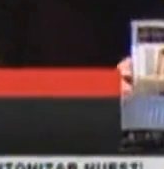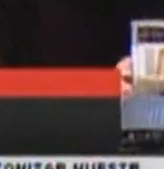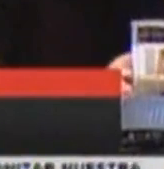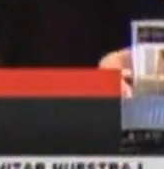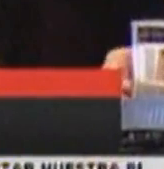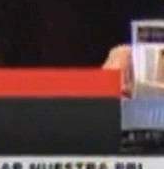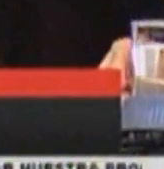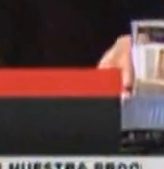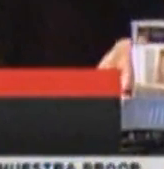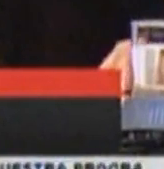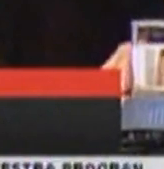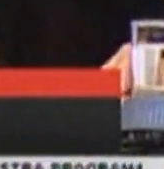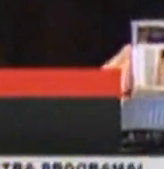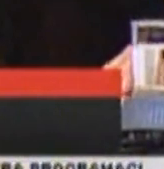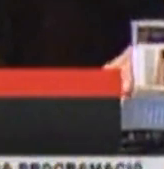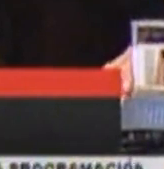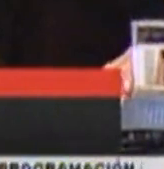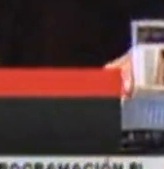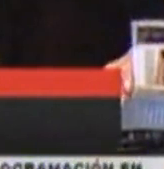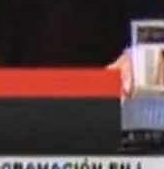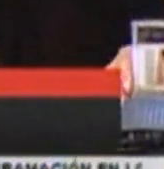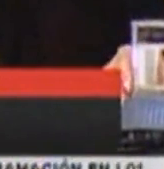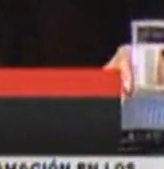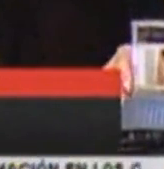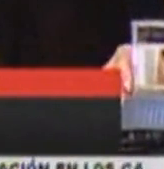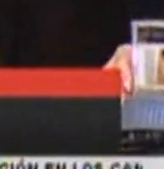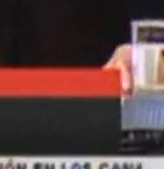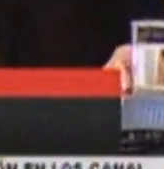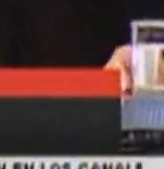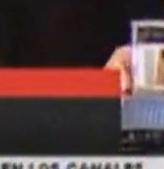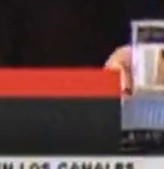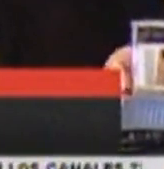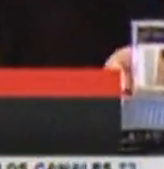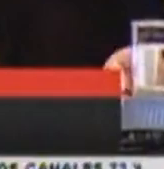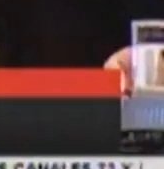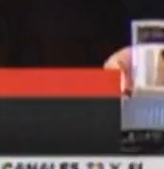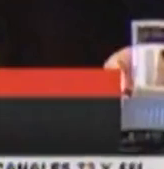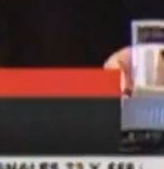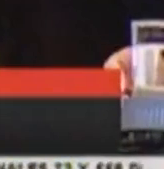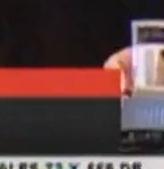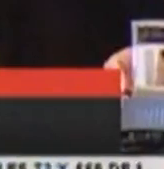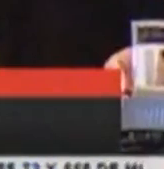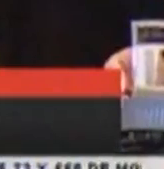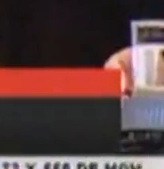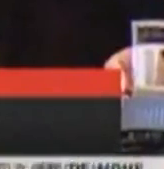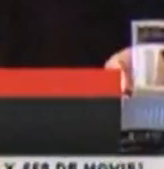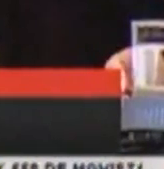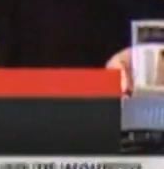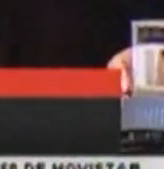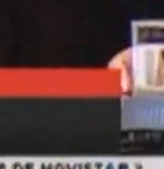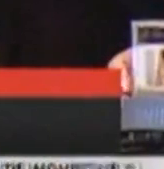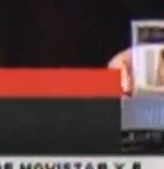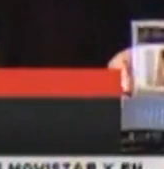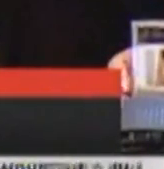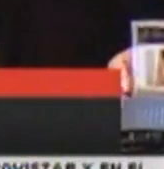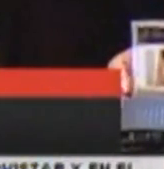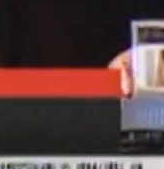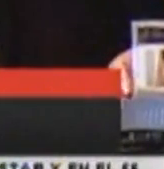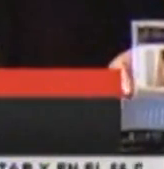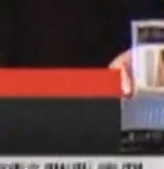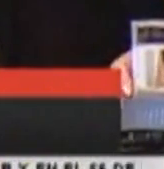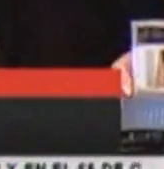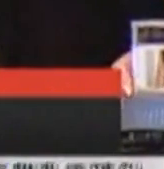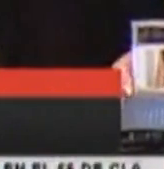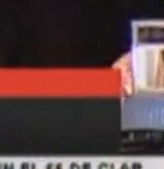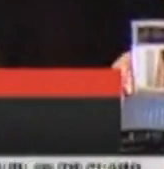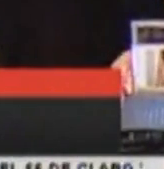las políticas públicas, las de Estado, las de gobierno, las nacionales, sectoriales, que esas son las más duras porque cada uno está aislado, y